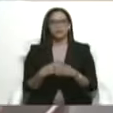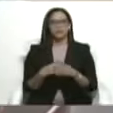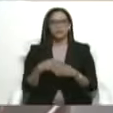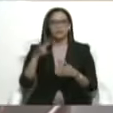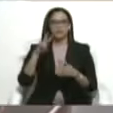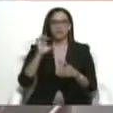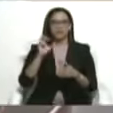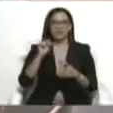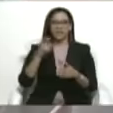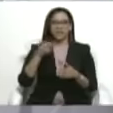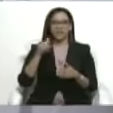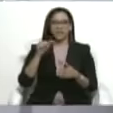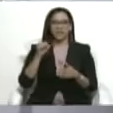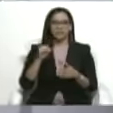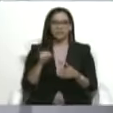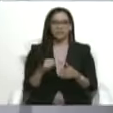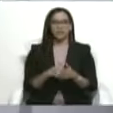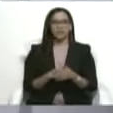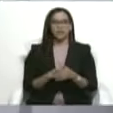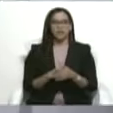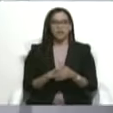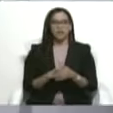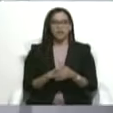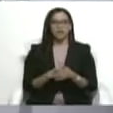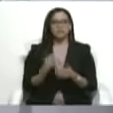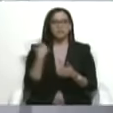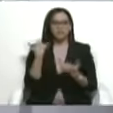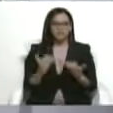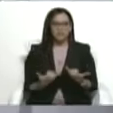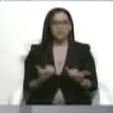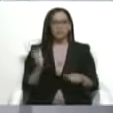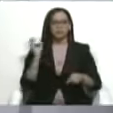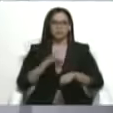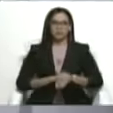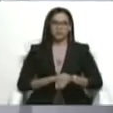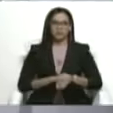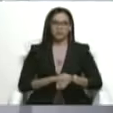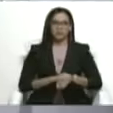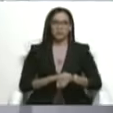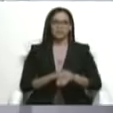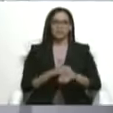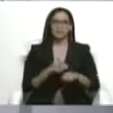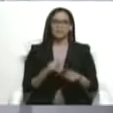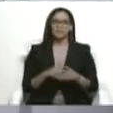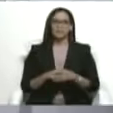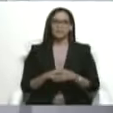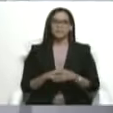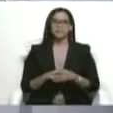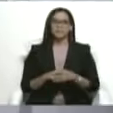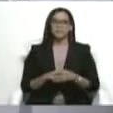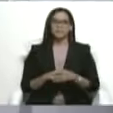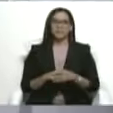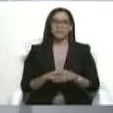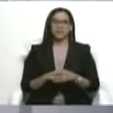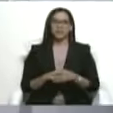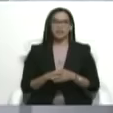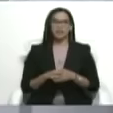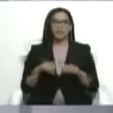Venegas, quien obtuvo ya una medida cautelar, sustitutiva de privativa de libertad, y